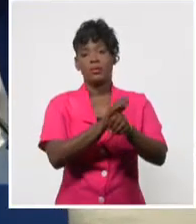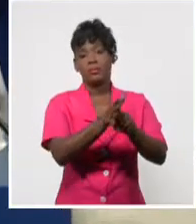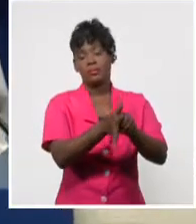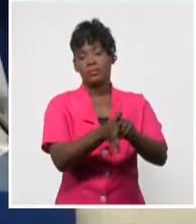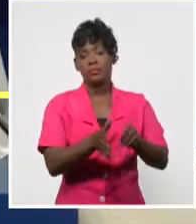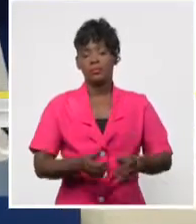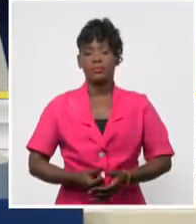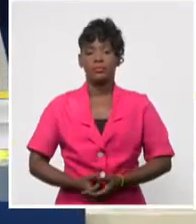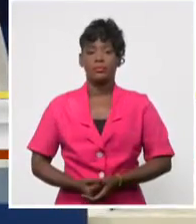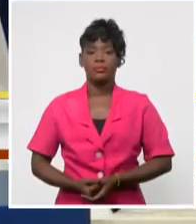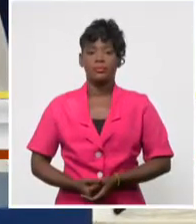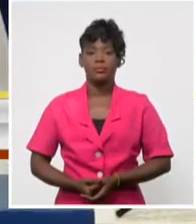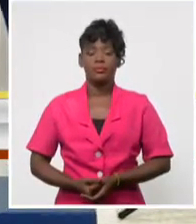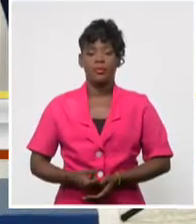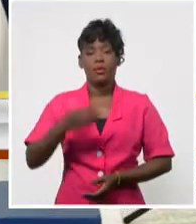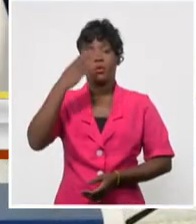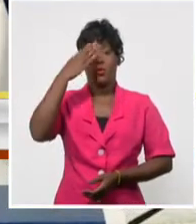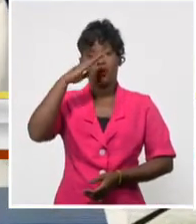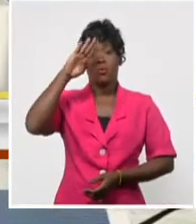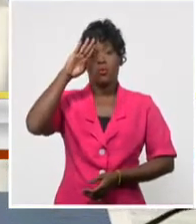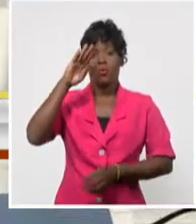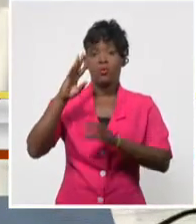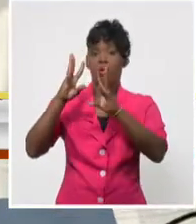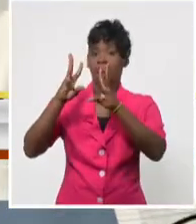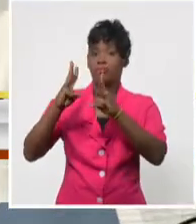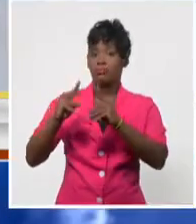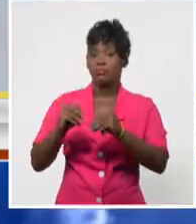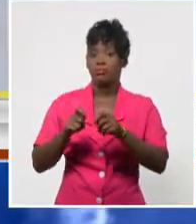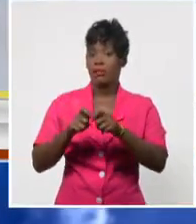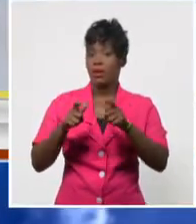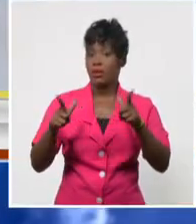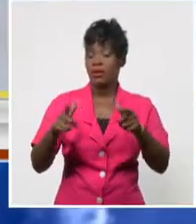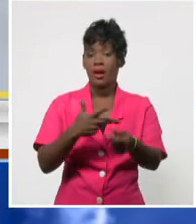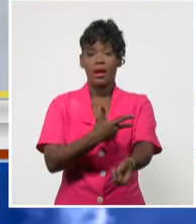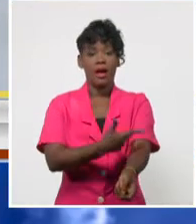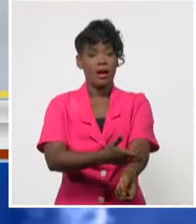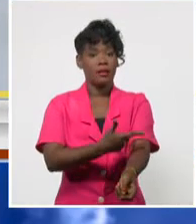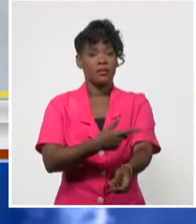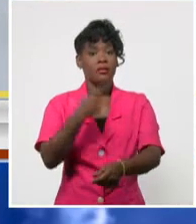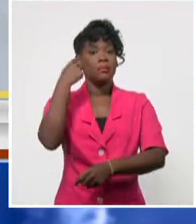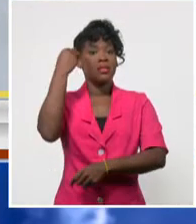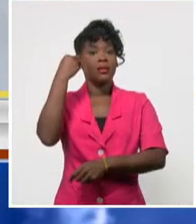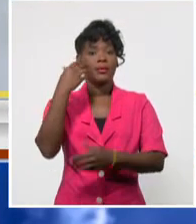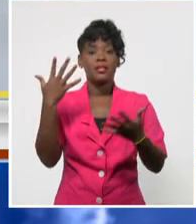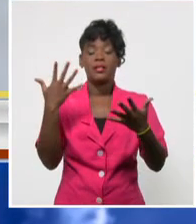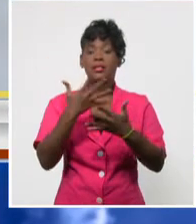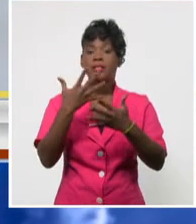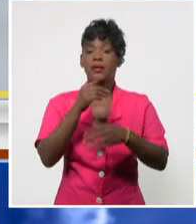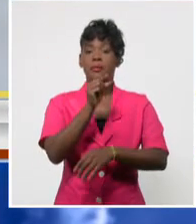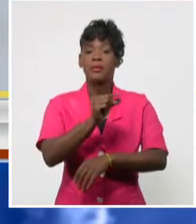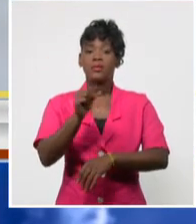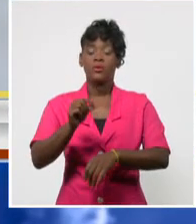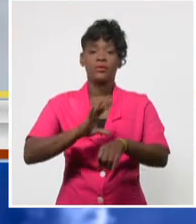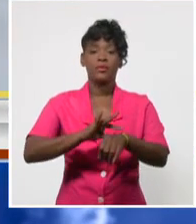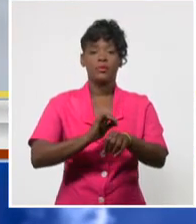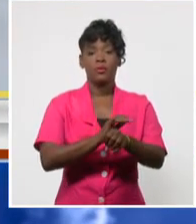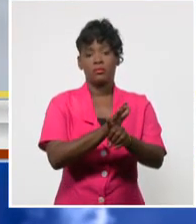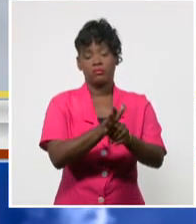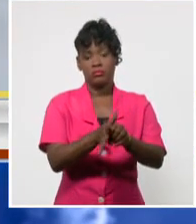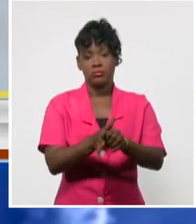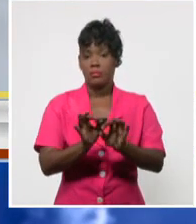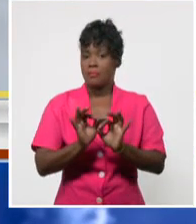estaba positivo a la... Cuba incrementa el número de muestras para detectar los casos asintomáticos, así como los contactos de pacientes confirmados